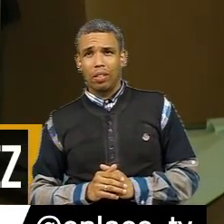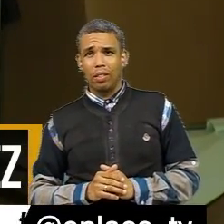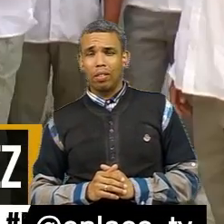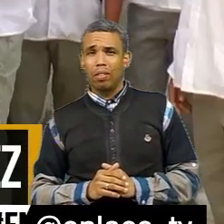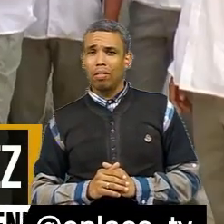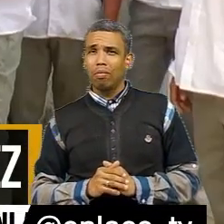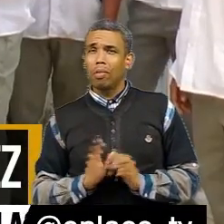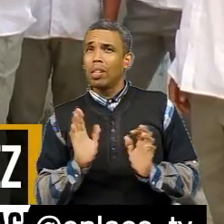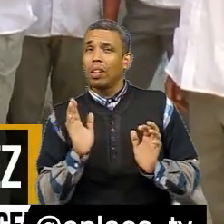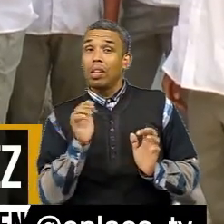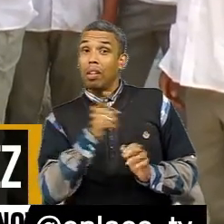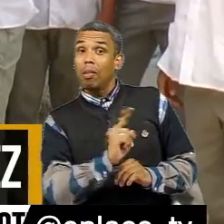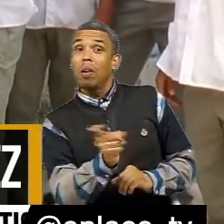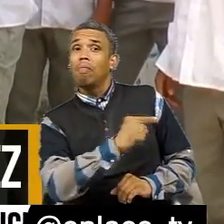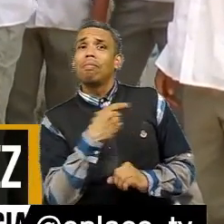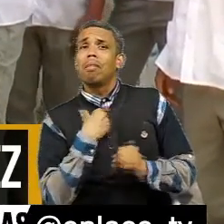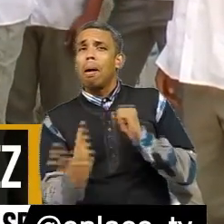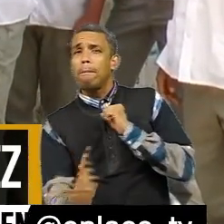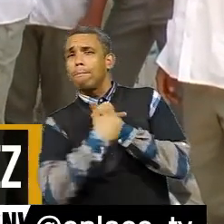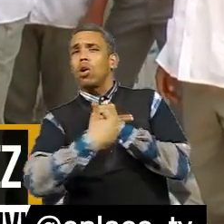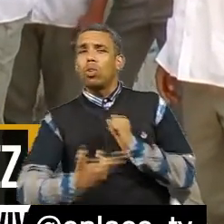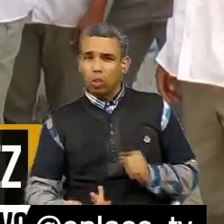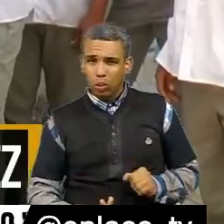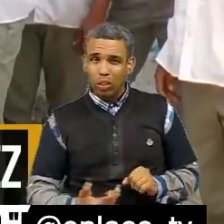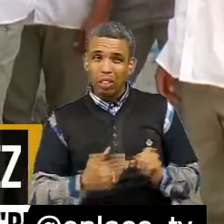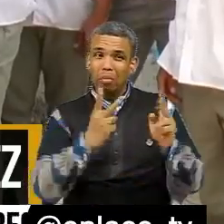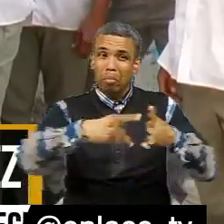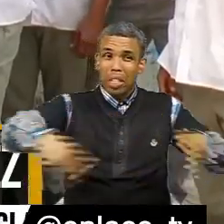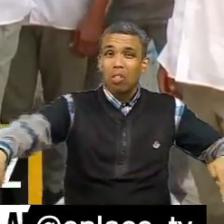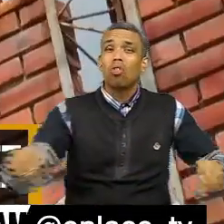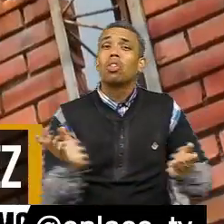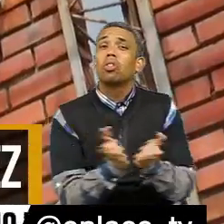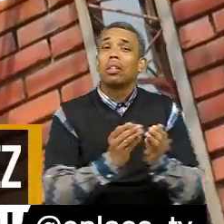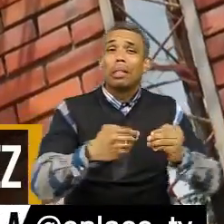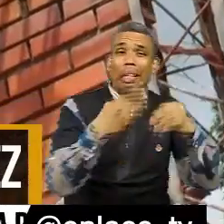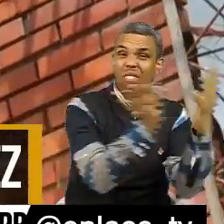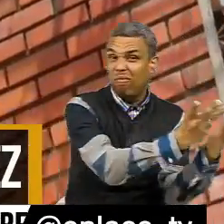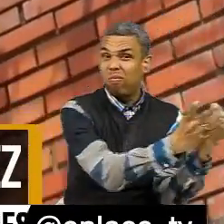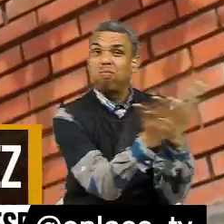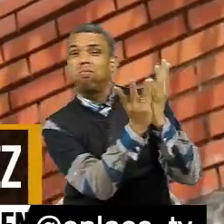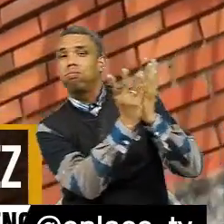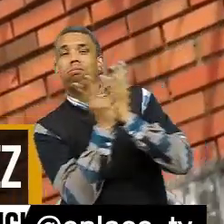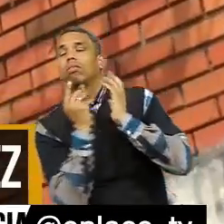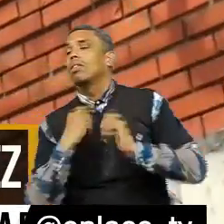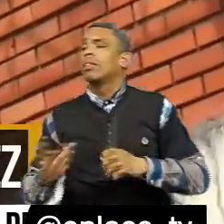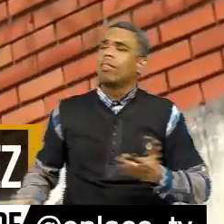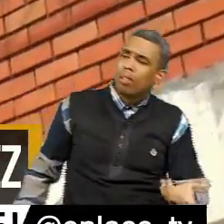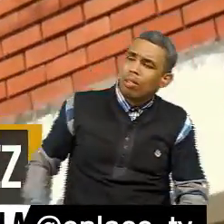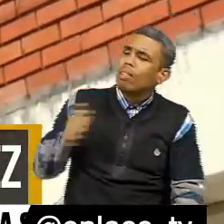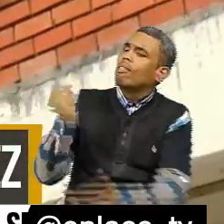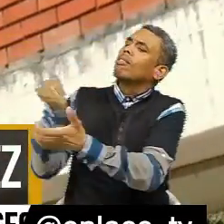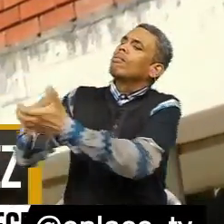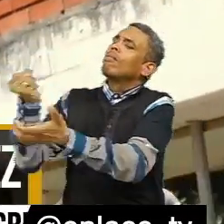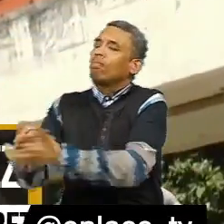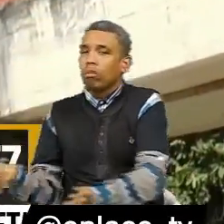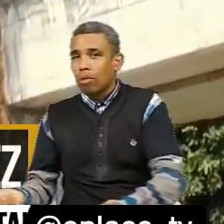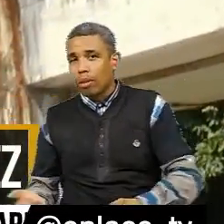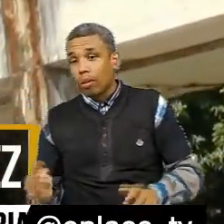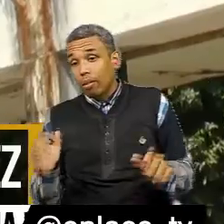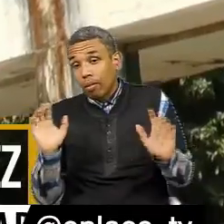que atender aquí el personero, los compañeros del personero, cada día con una solicitud distinta. Hago lo posible por cumplir con